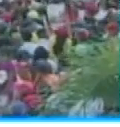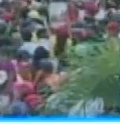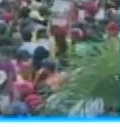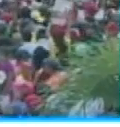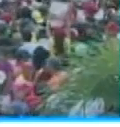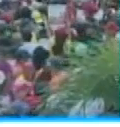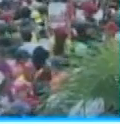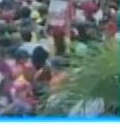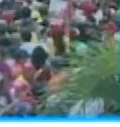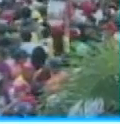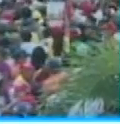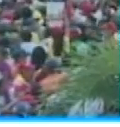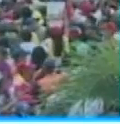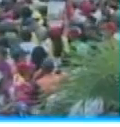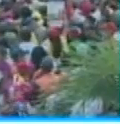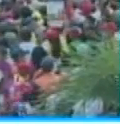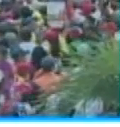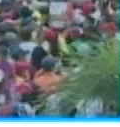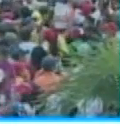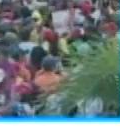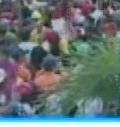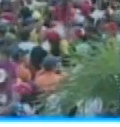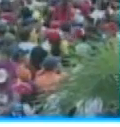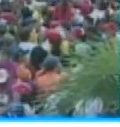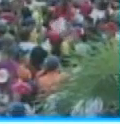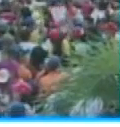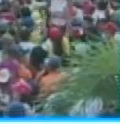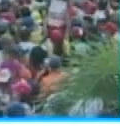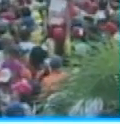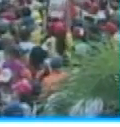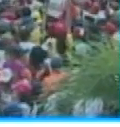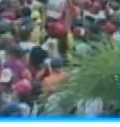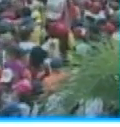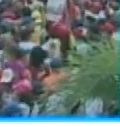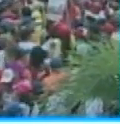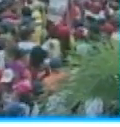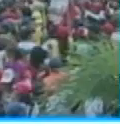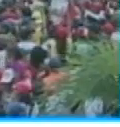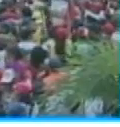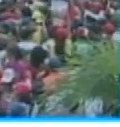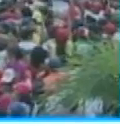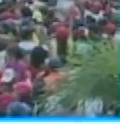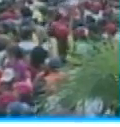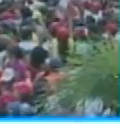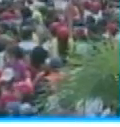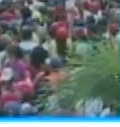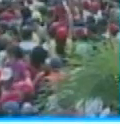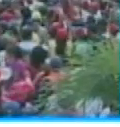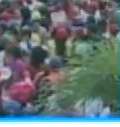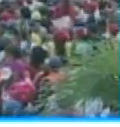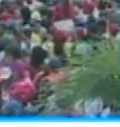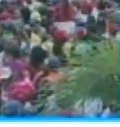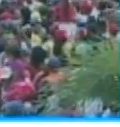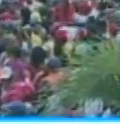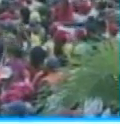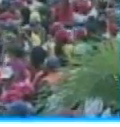jueves 27 de julio, en la Avenida Bolívar, es la cita del pueblo, en